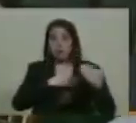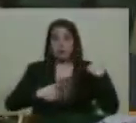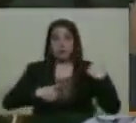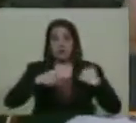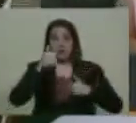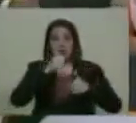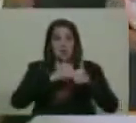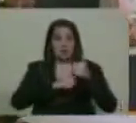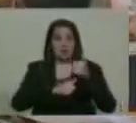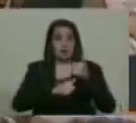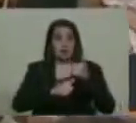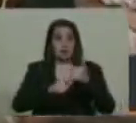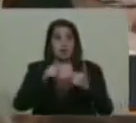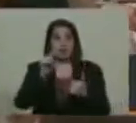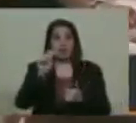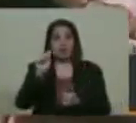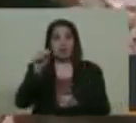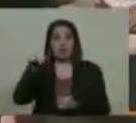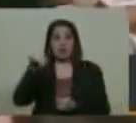la compañera Tania Díaz,